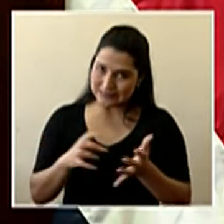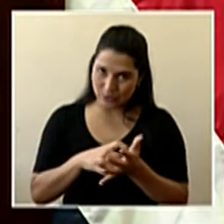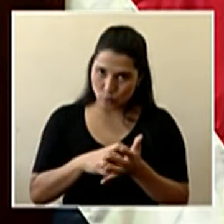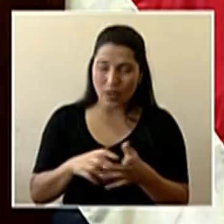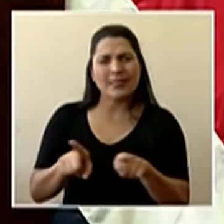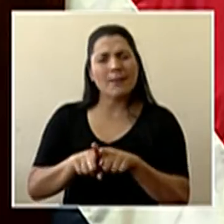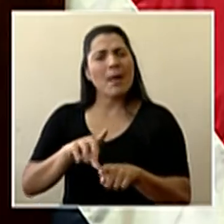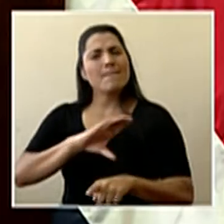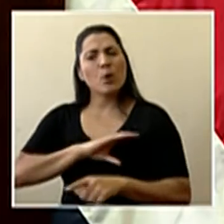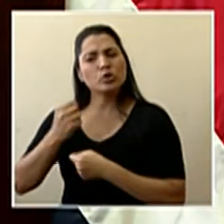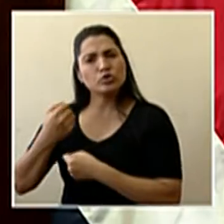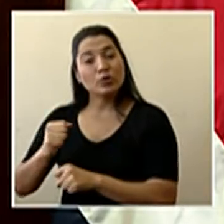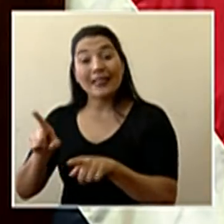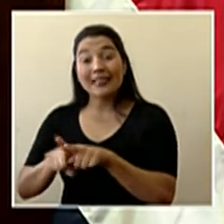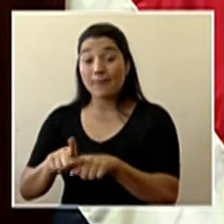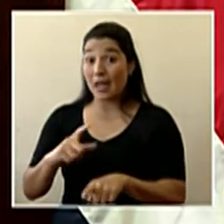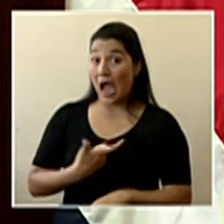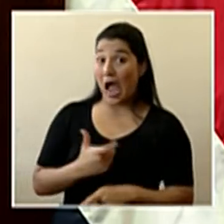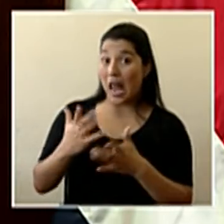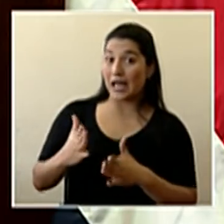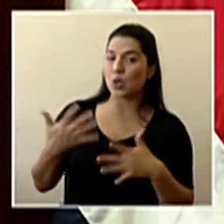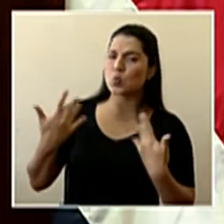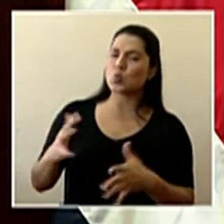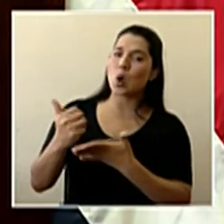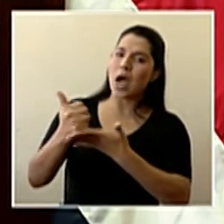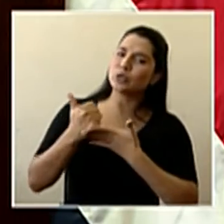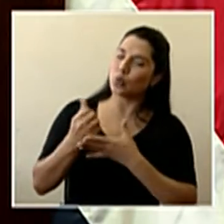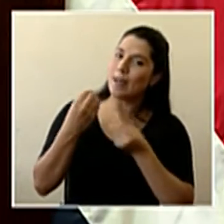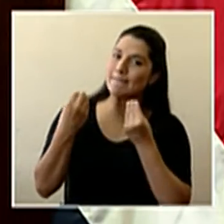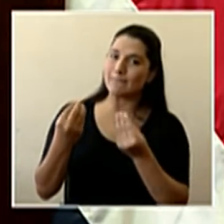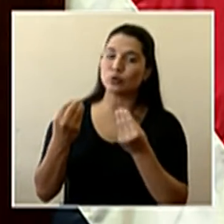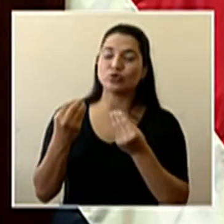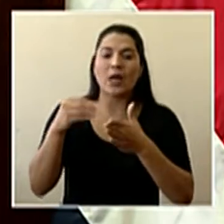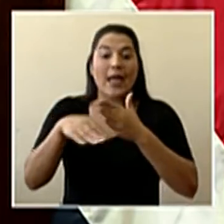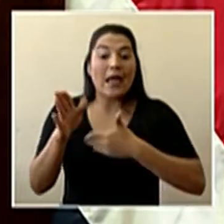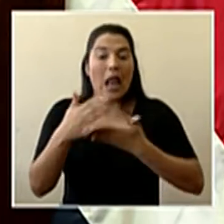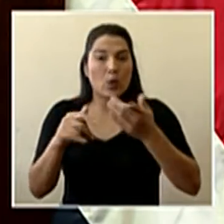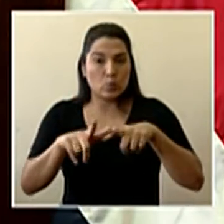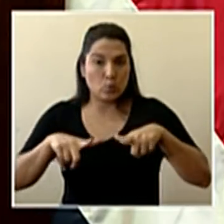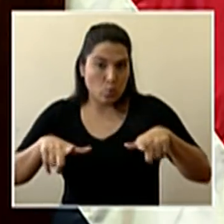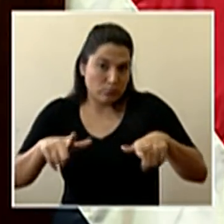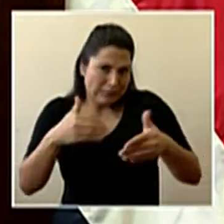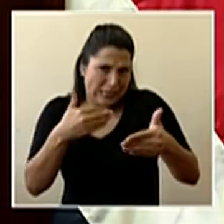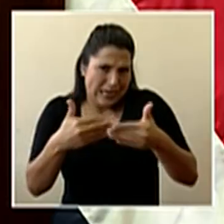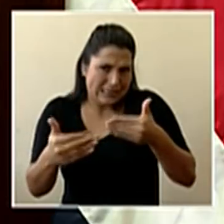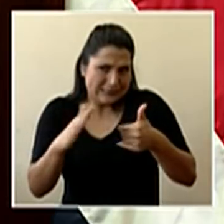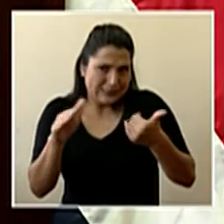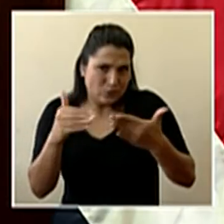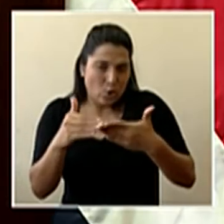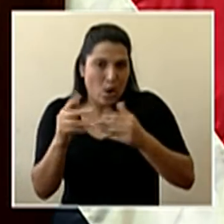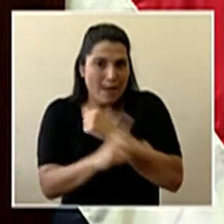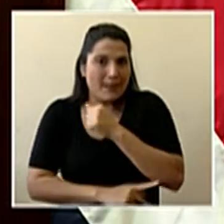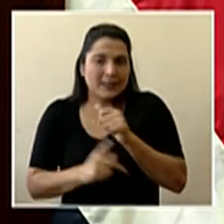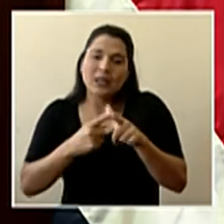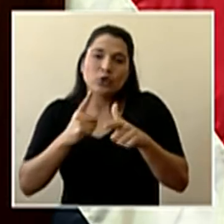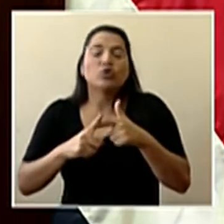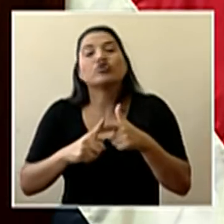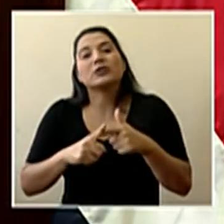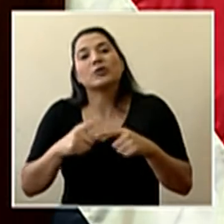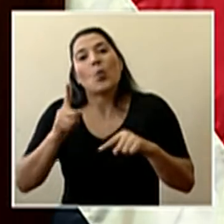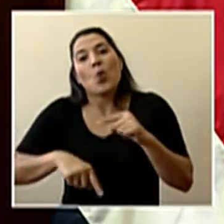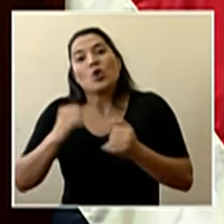y también a los señores alcaldes que nos han colaborado muchísimo en algunas zonas, podríamos decir que prácticamente todas. Entonces no podríamos irnos sin